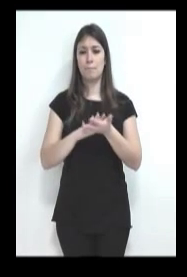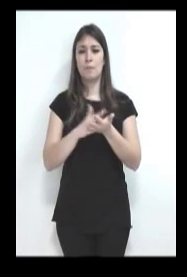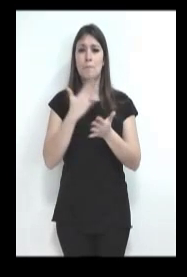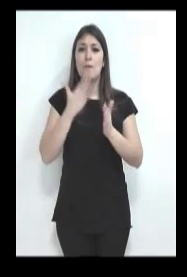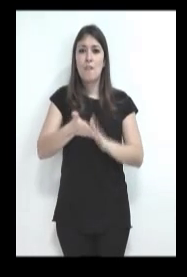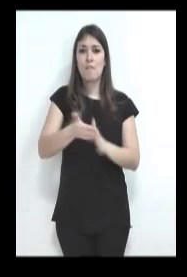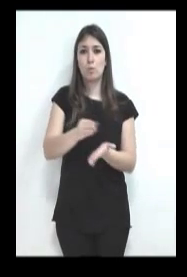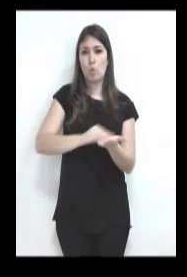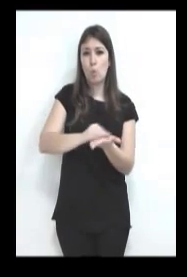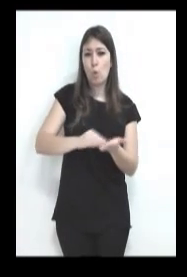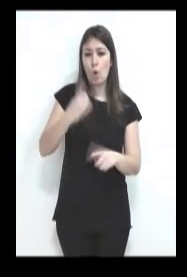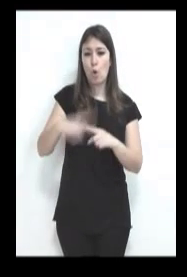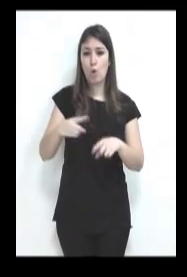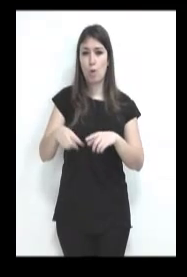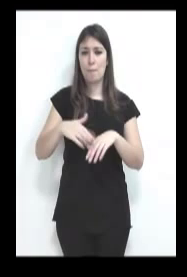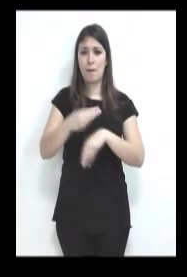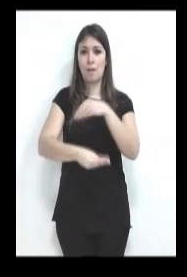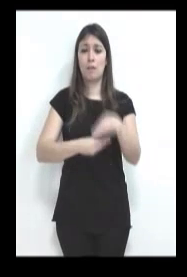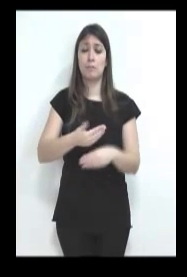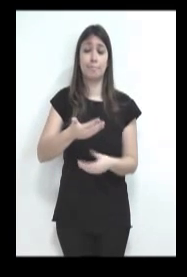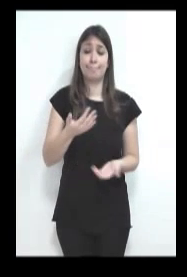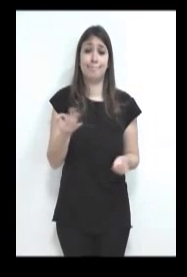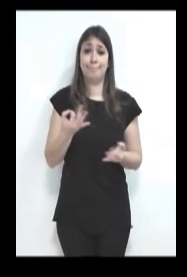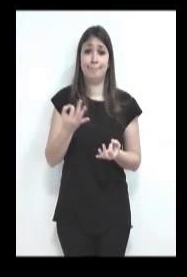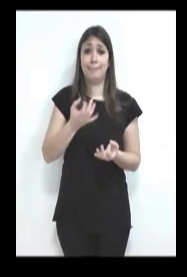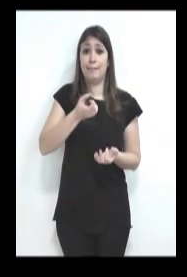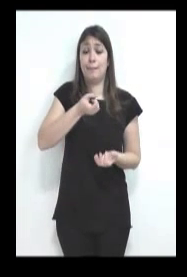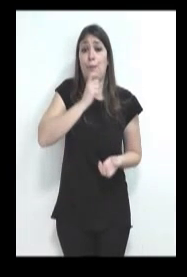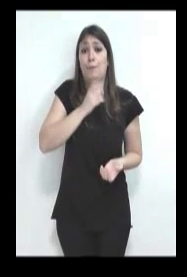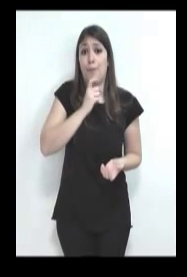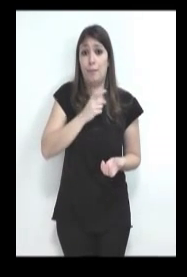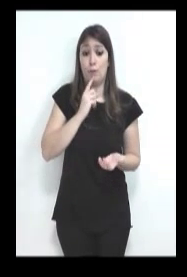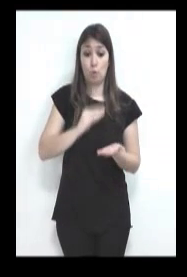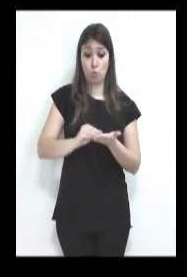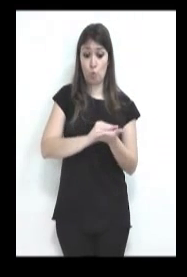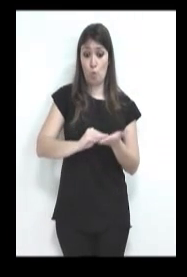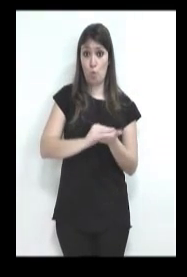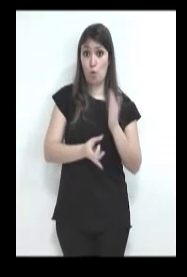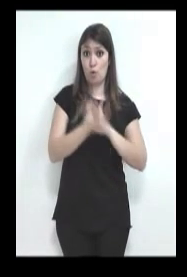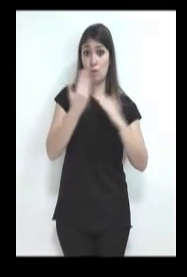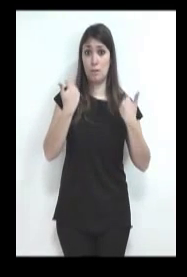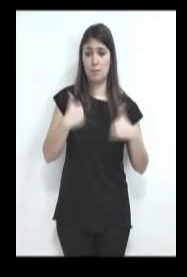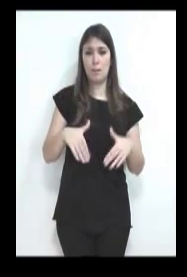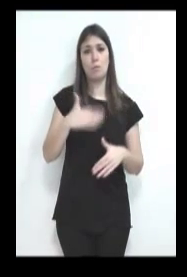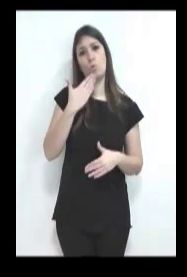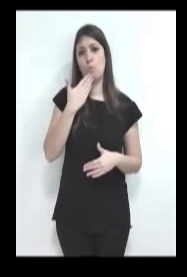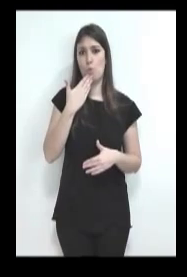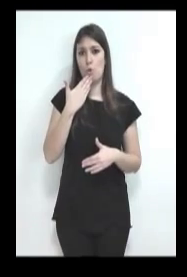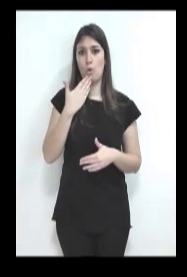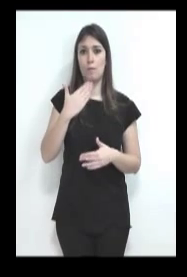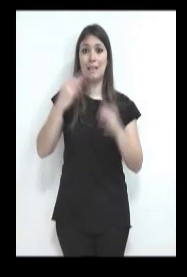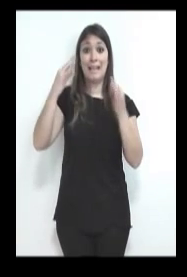soluciones, es muy difícil que esas soluciones se puedan catalogar dentro de el